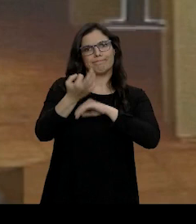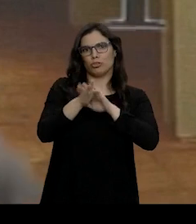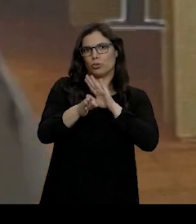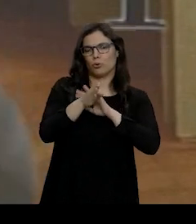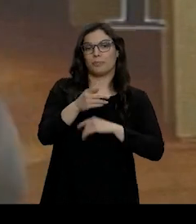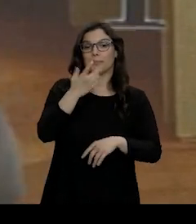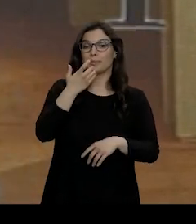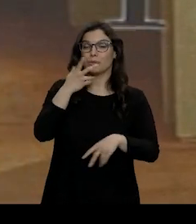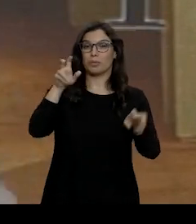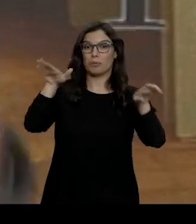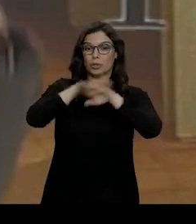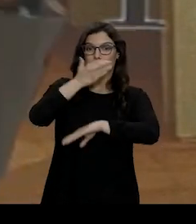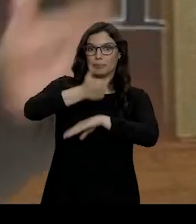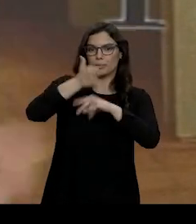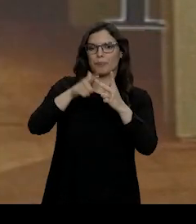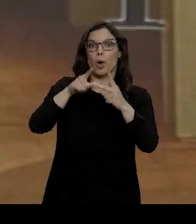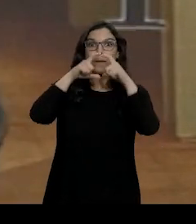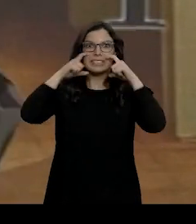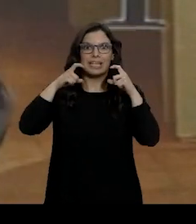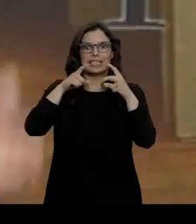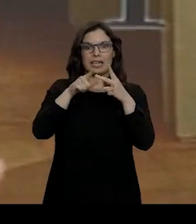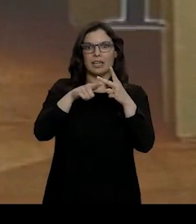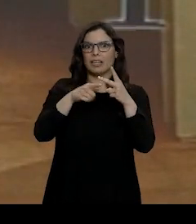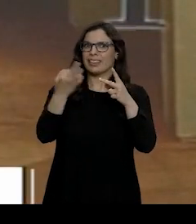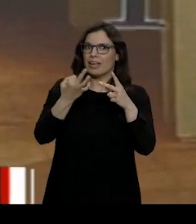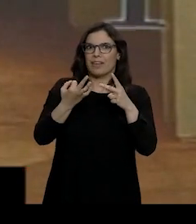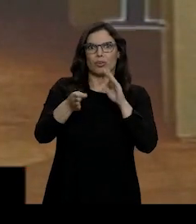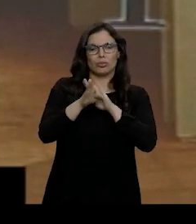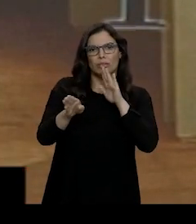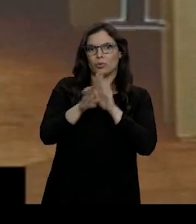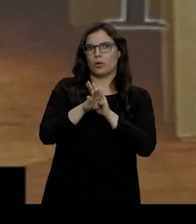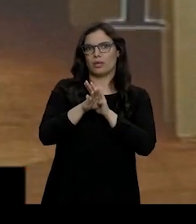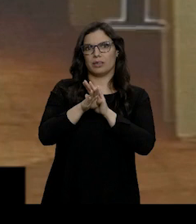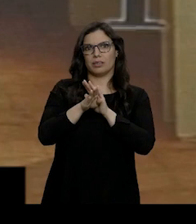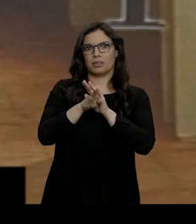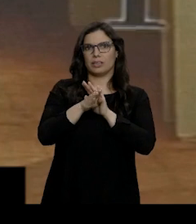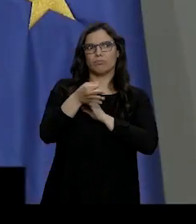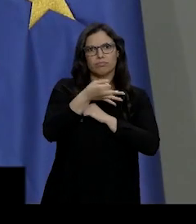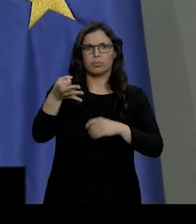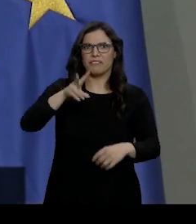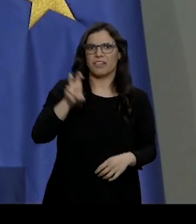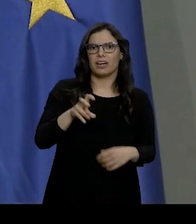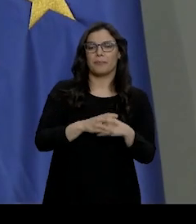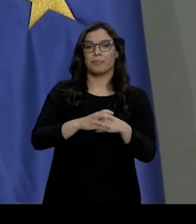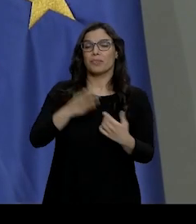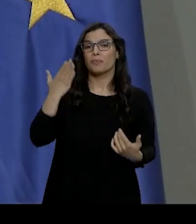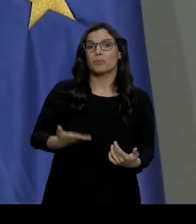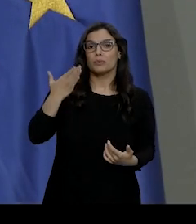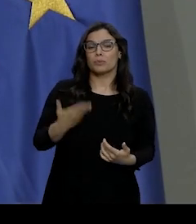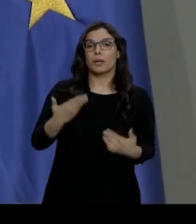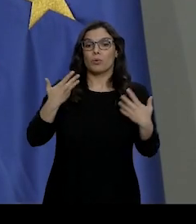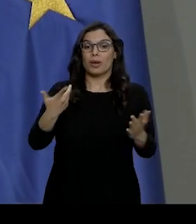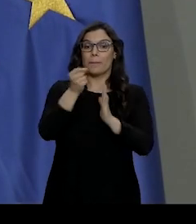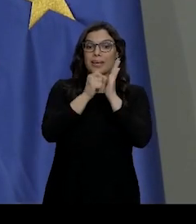el toque de queda, en el uso de la mascarilla y en otras cosas seguimos creyendo como medidas eficaces. Lo fundamental es que